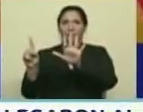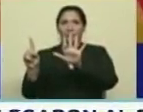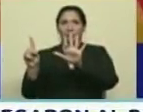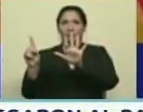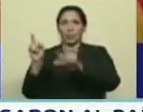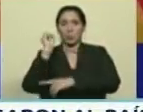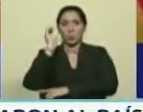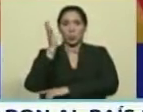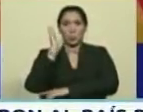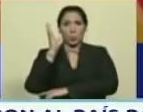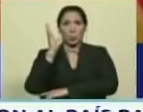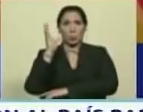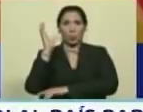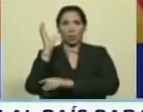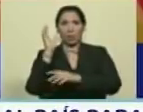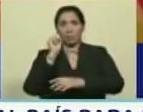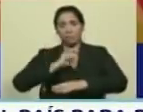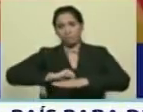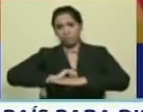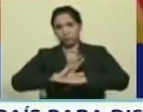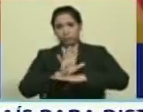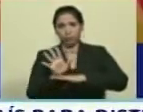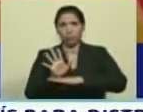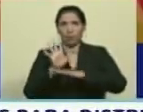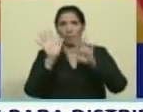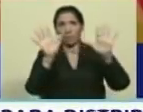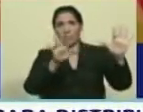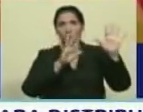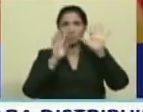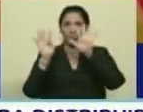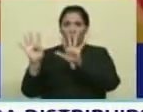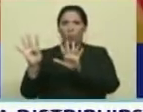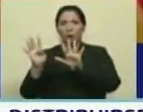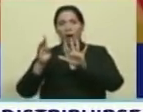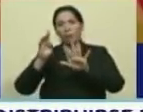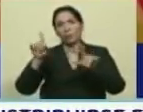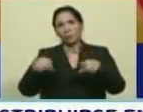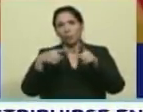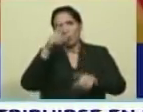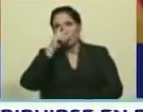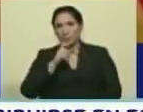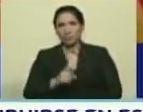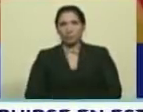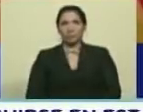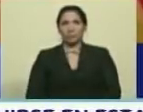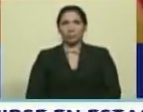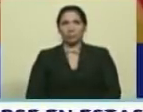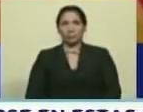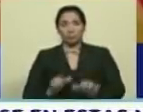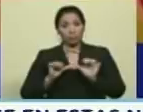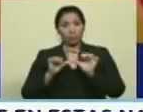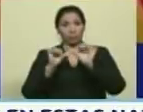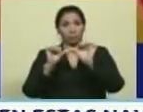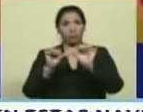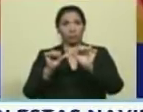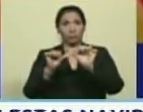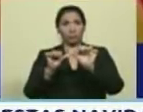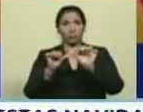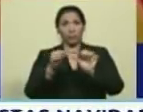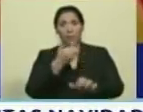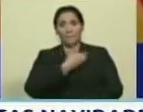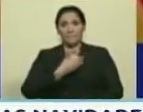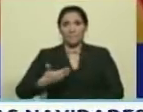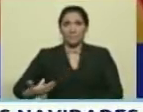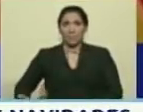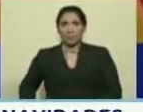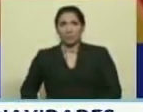el marco de su 14º aniversario. A continuación, el presidente de los Consejos de Estado y de Ministros